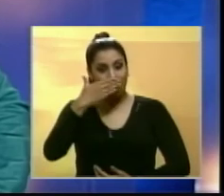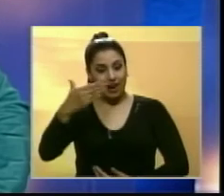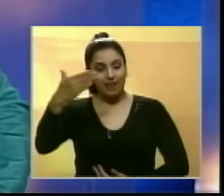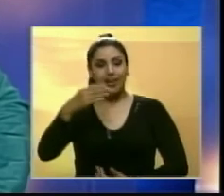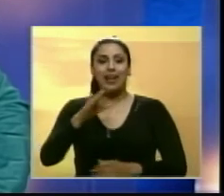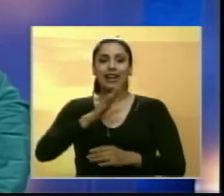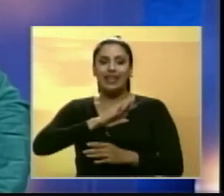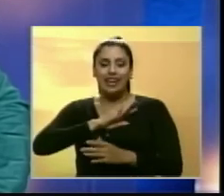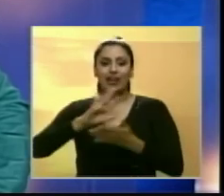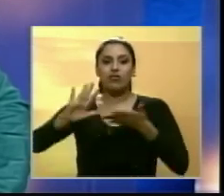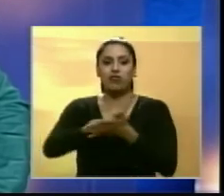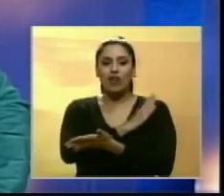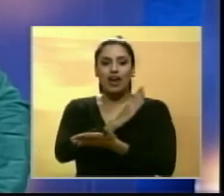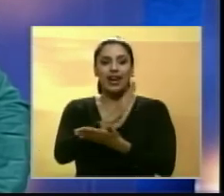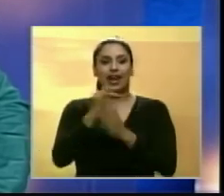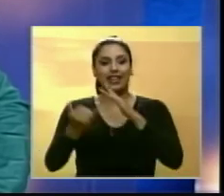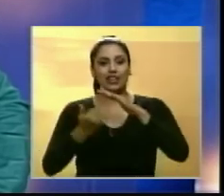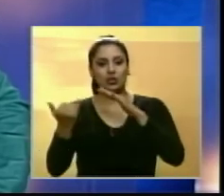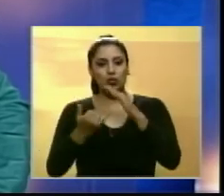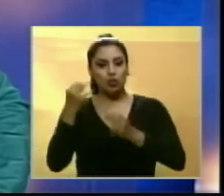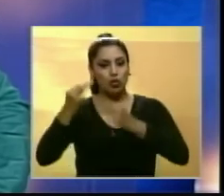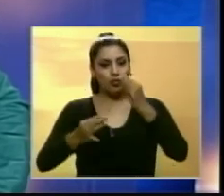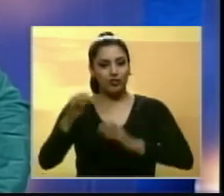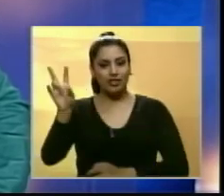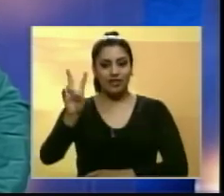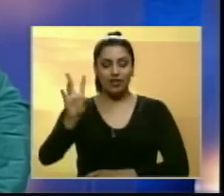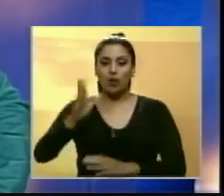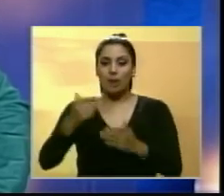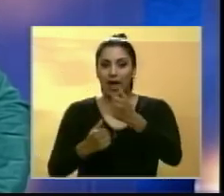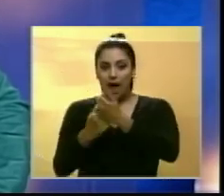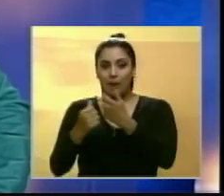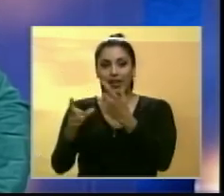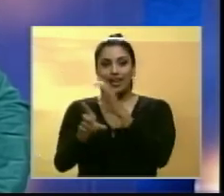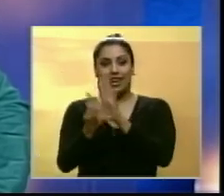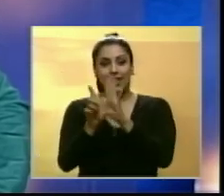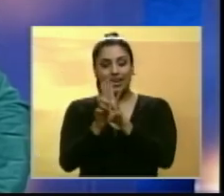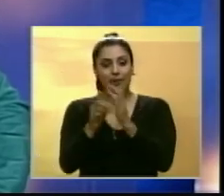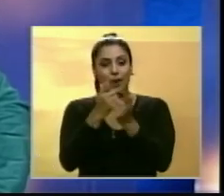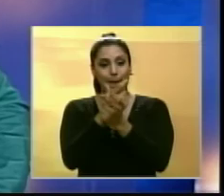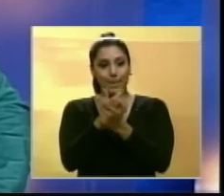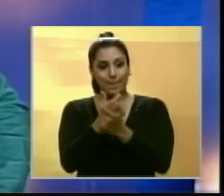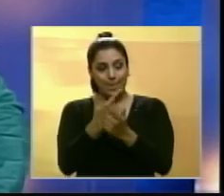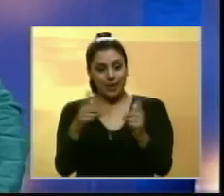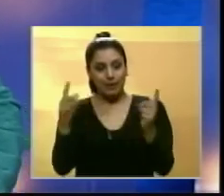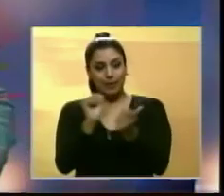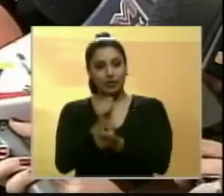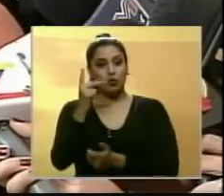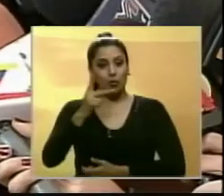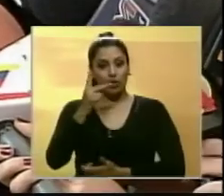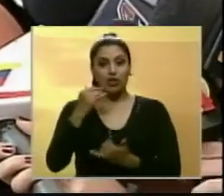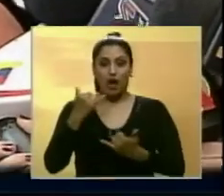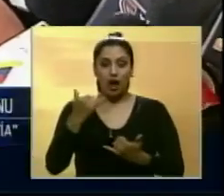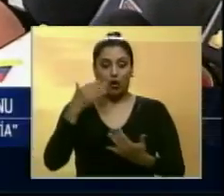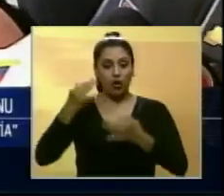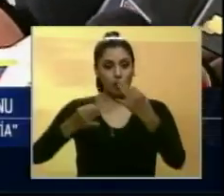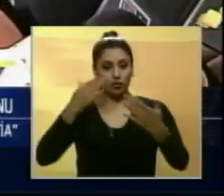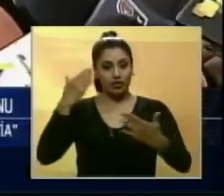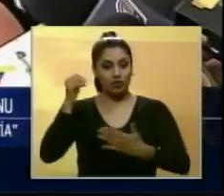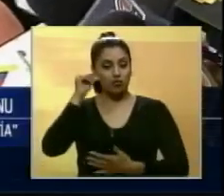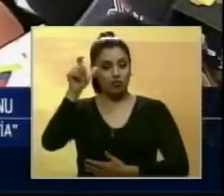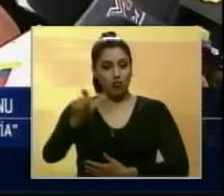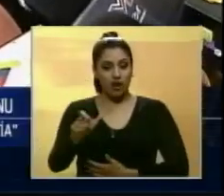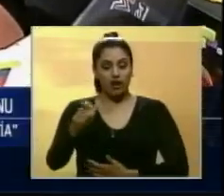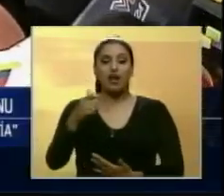pretende socavar la institucionalidad judicial venezolana al avalar la ley de amnistía y reconciliación nacional. A juicio de la ministra, el funcionario